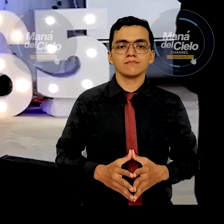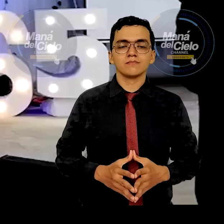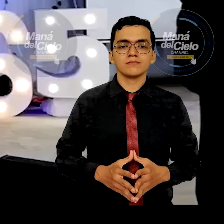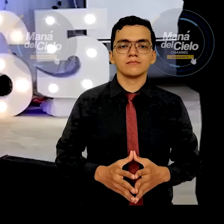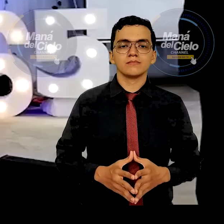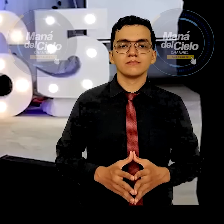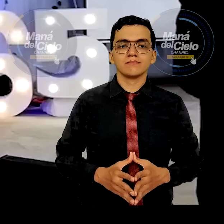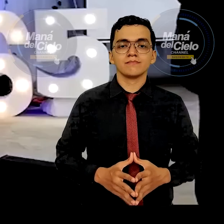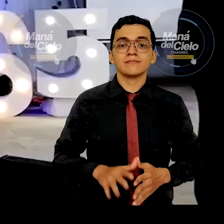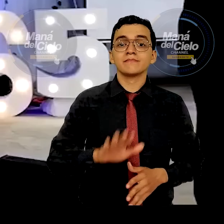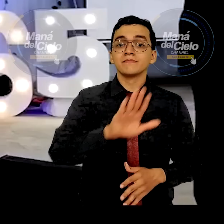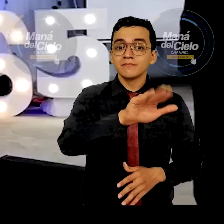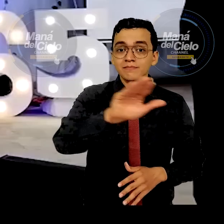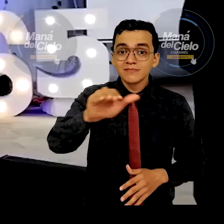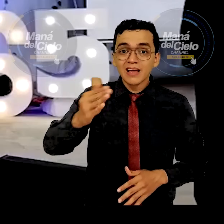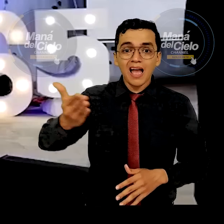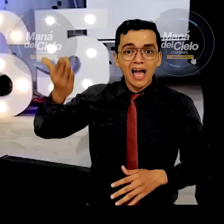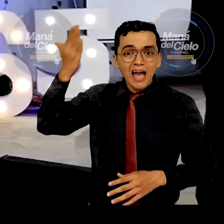un cuchillo aquí.